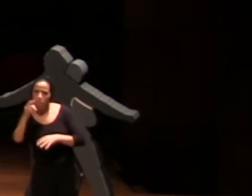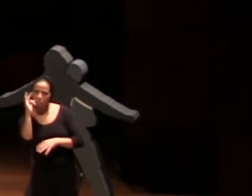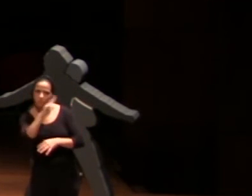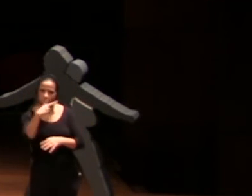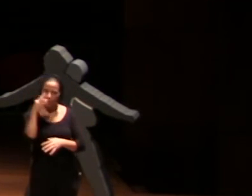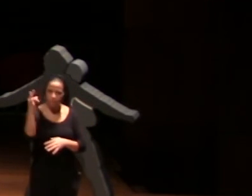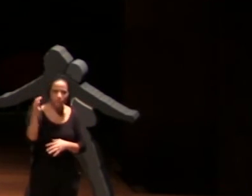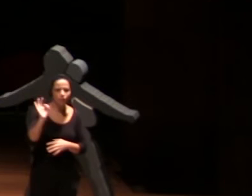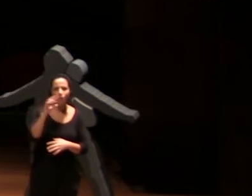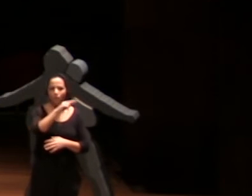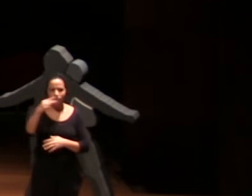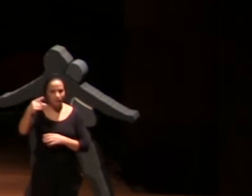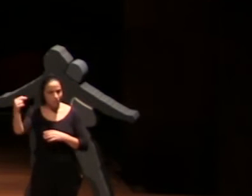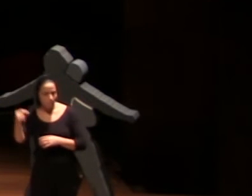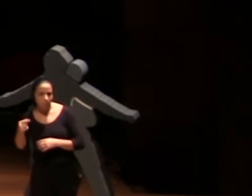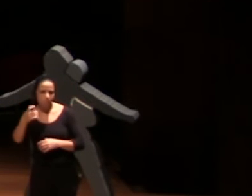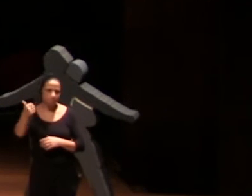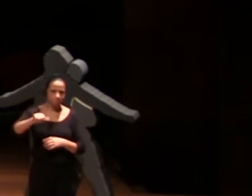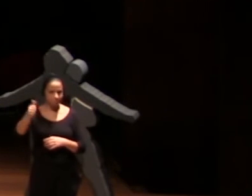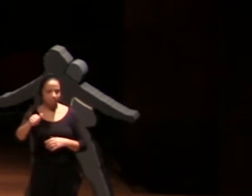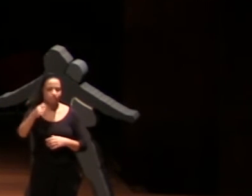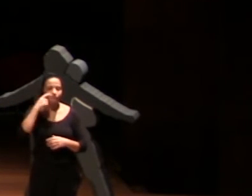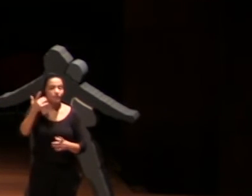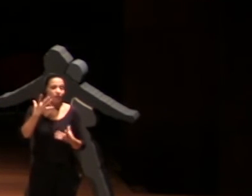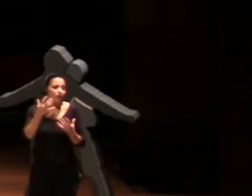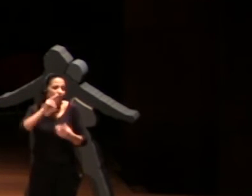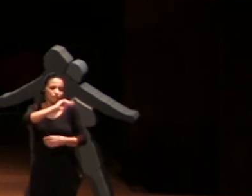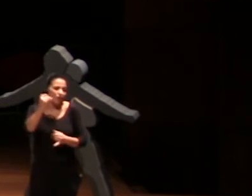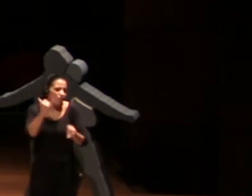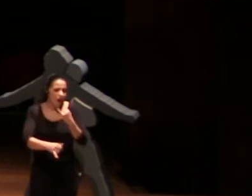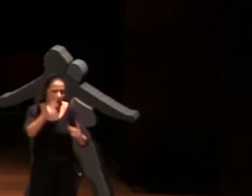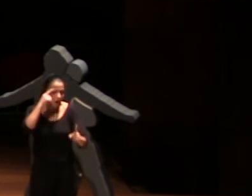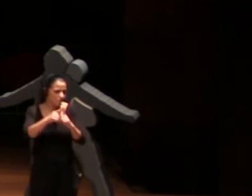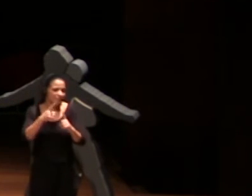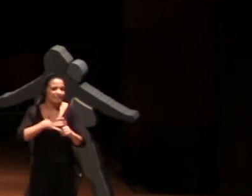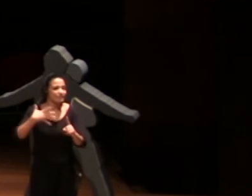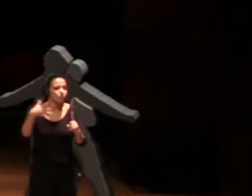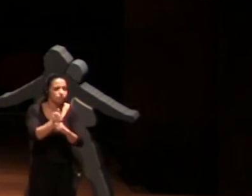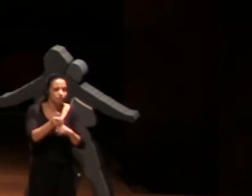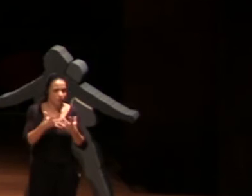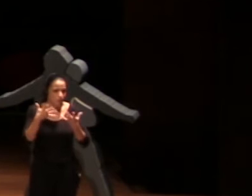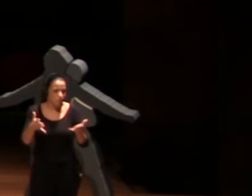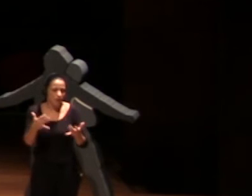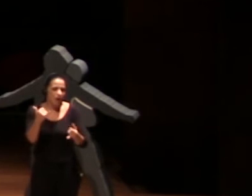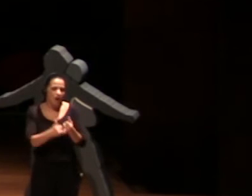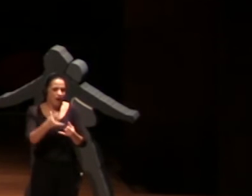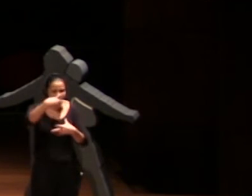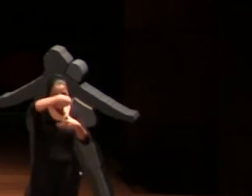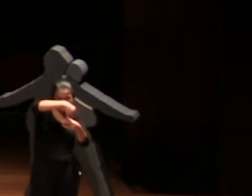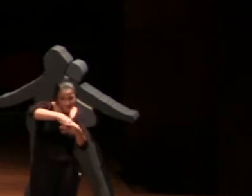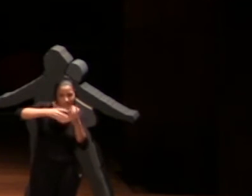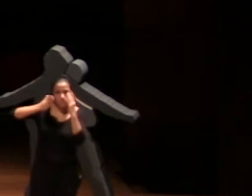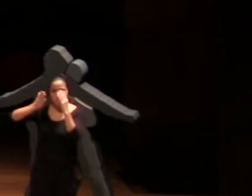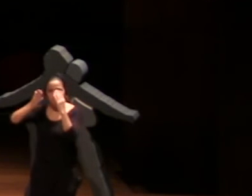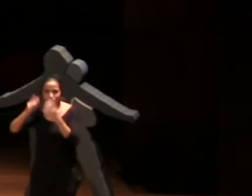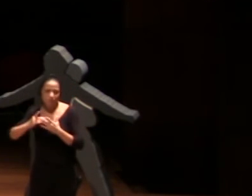y todo lo demás verdaderamente es para desarrollar, para decidir los contenidos. Por